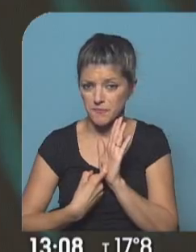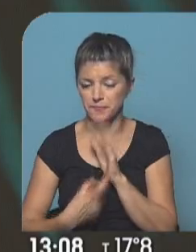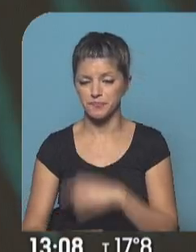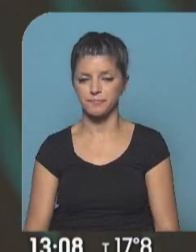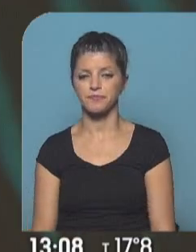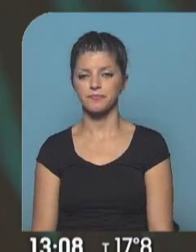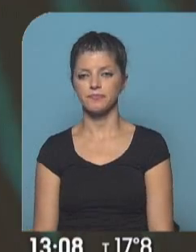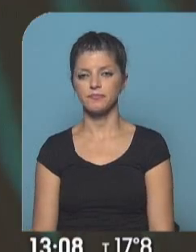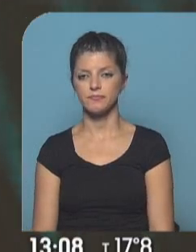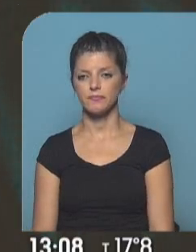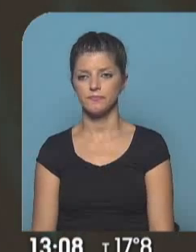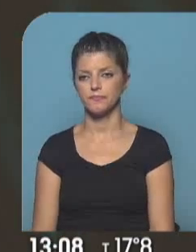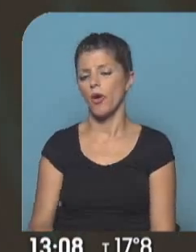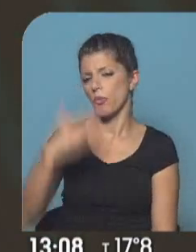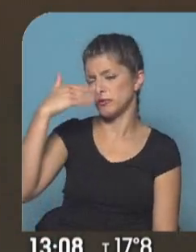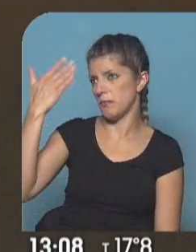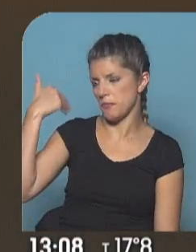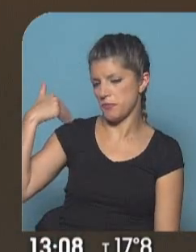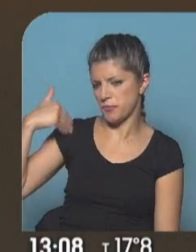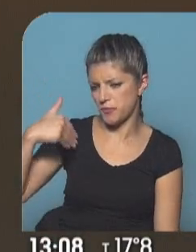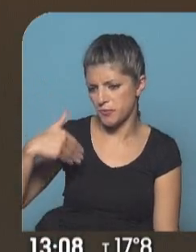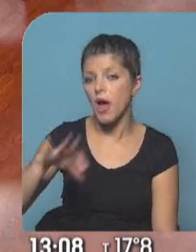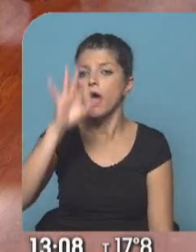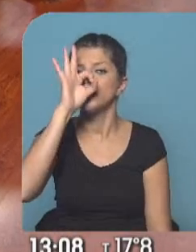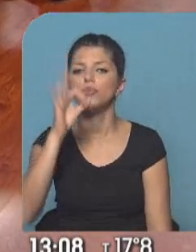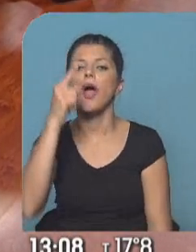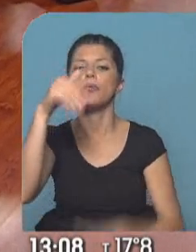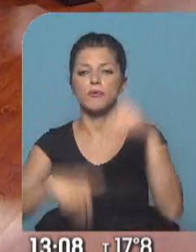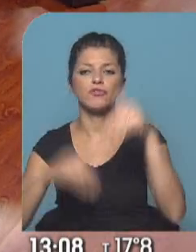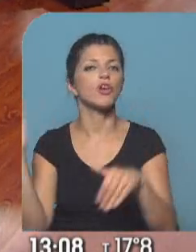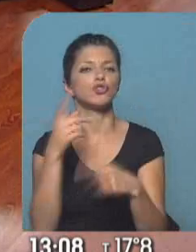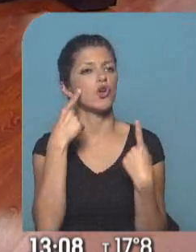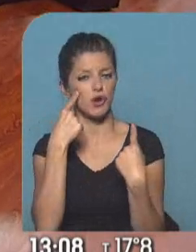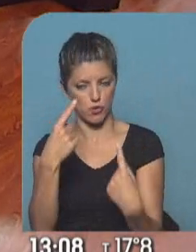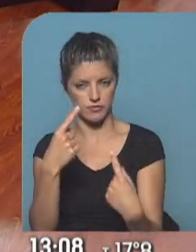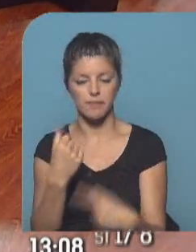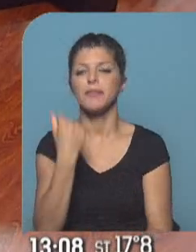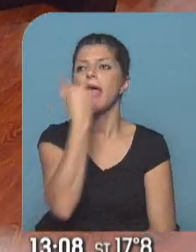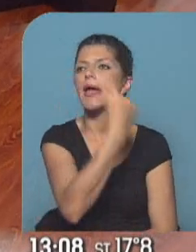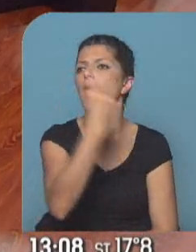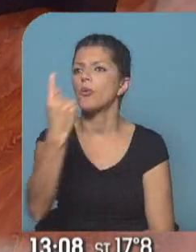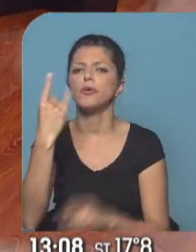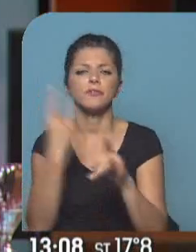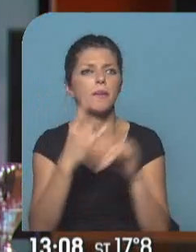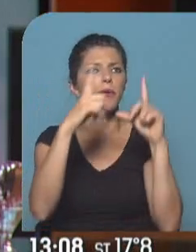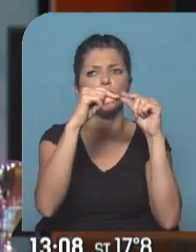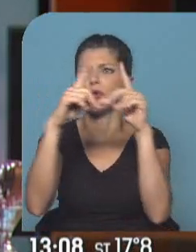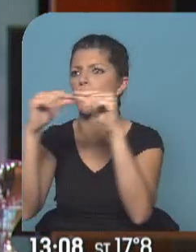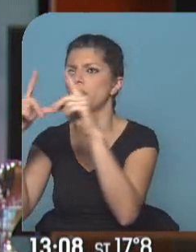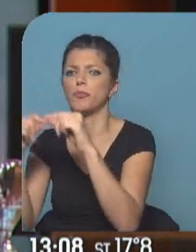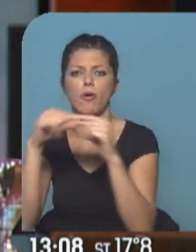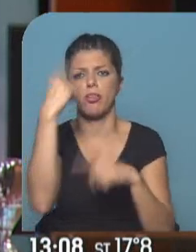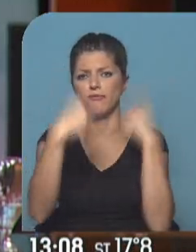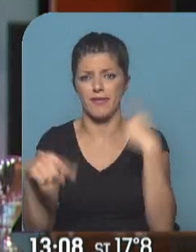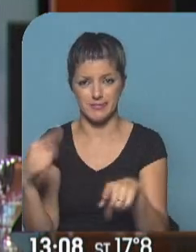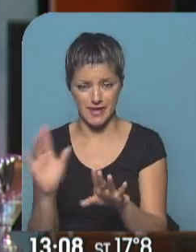hubo nunca una elección reconocida por todos, con lo cual cada uno daba cifras que iban estableciendo números que le ponían una vara al siguiente.